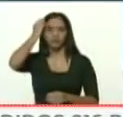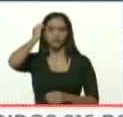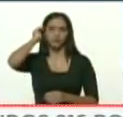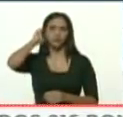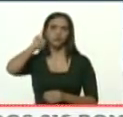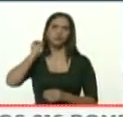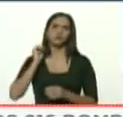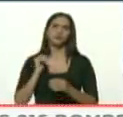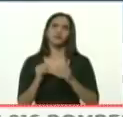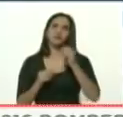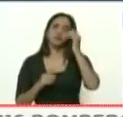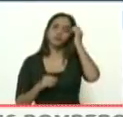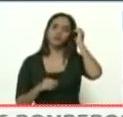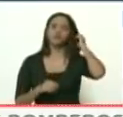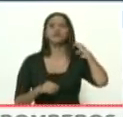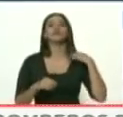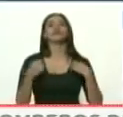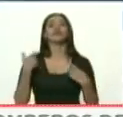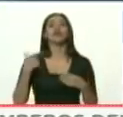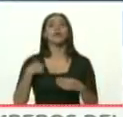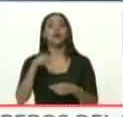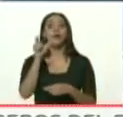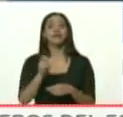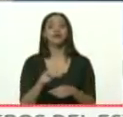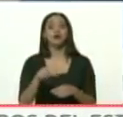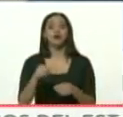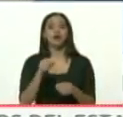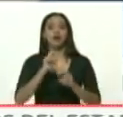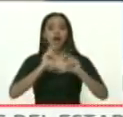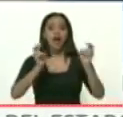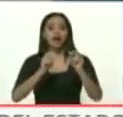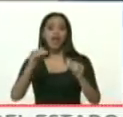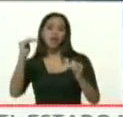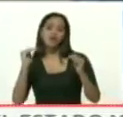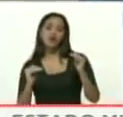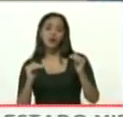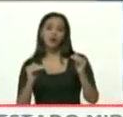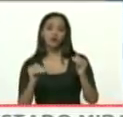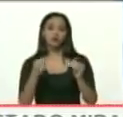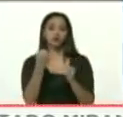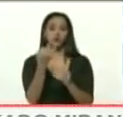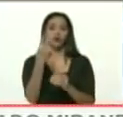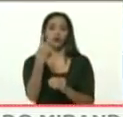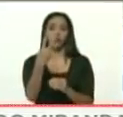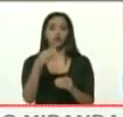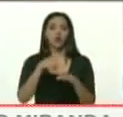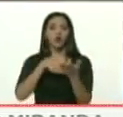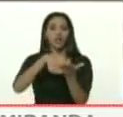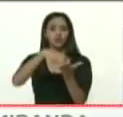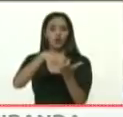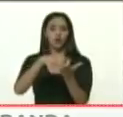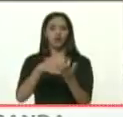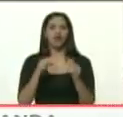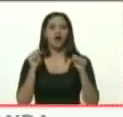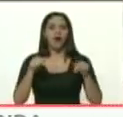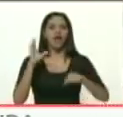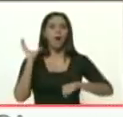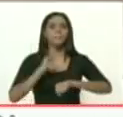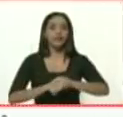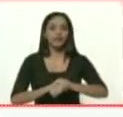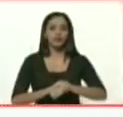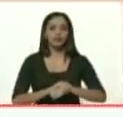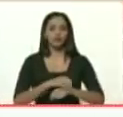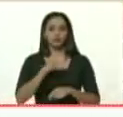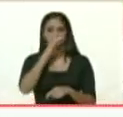Durán Contreras, alias El Menor, quien se desempeñaba como número 2 de Los Rastrojos. Actualmente se encuentra detenido. Los delitos